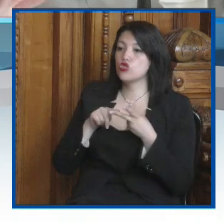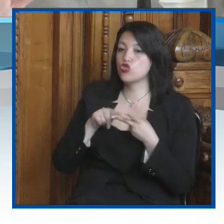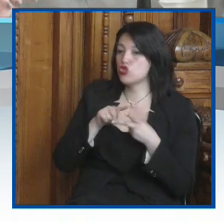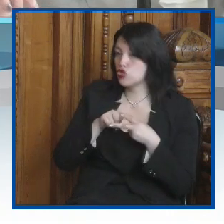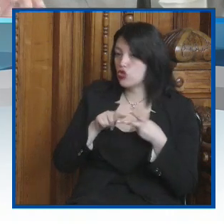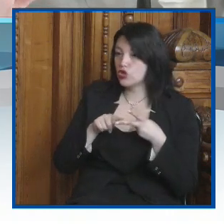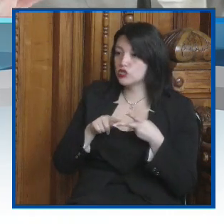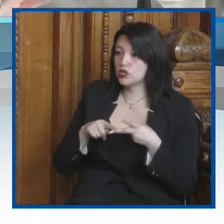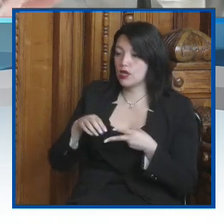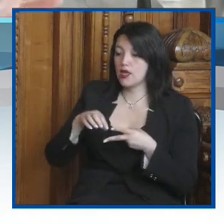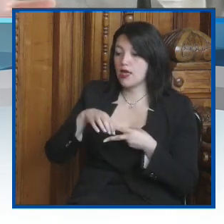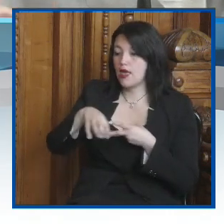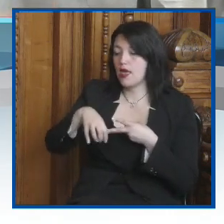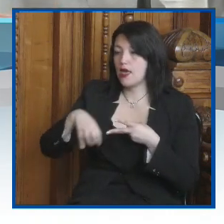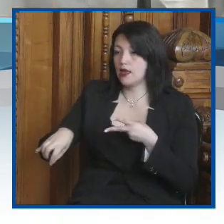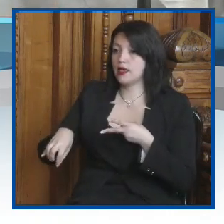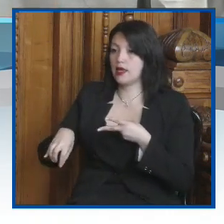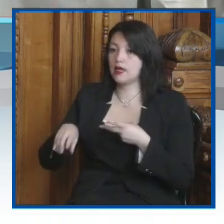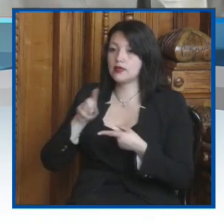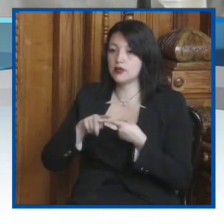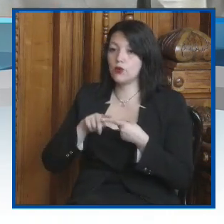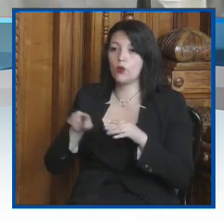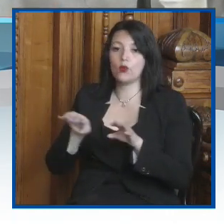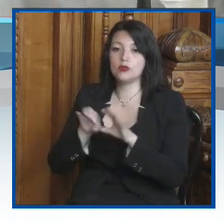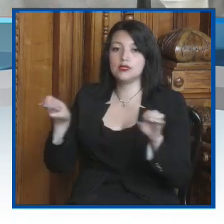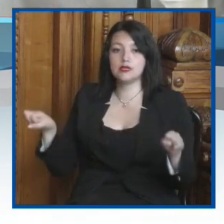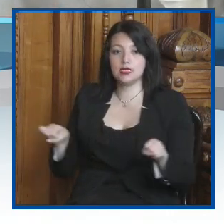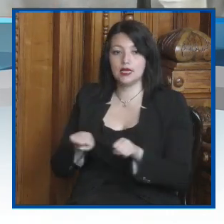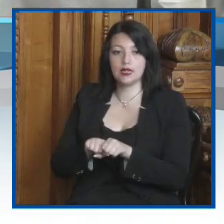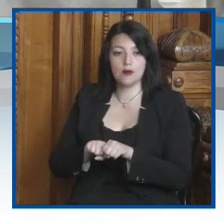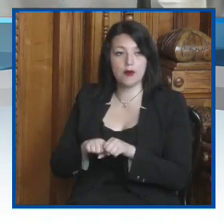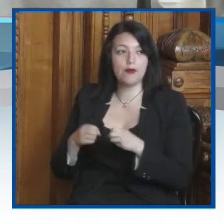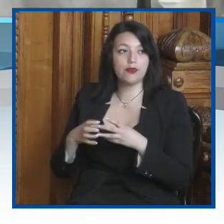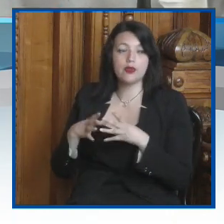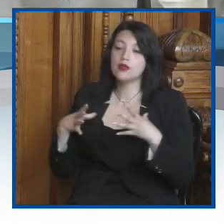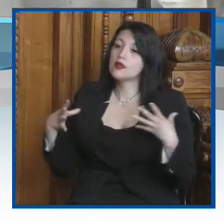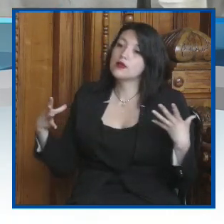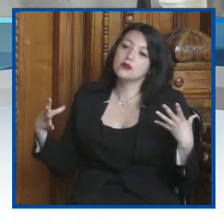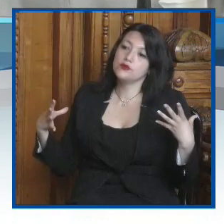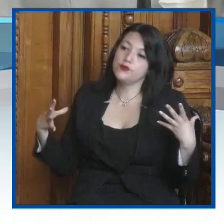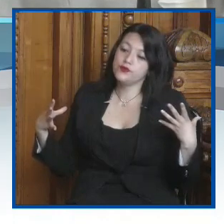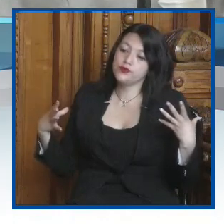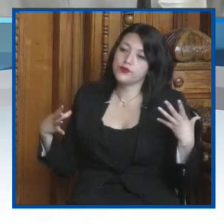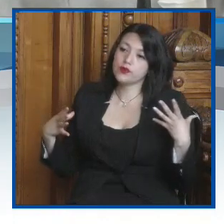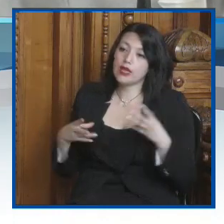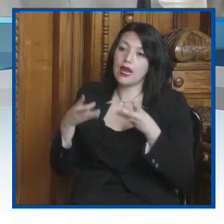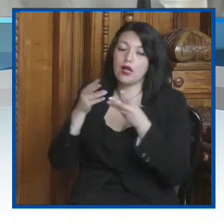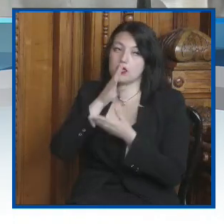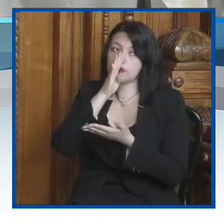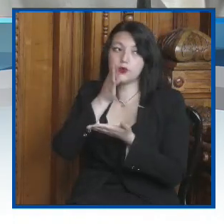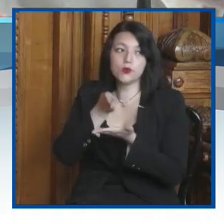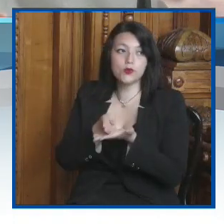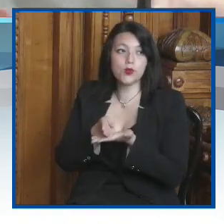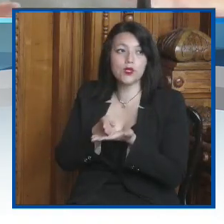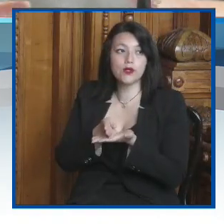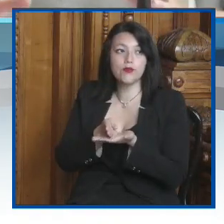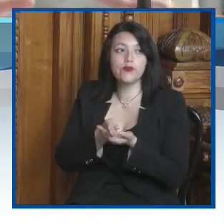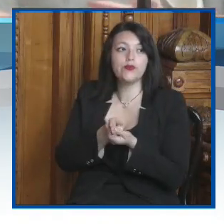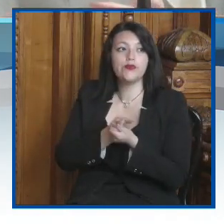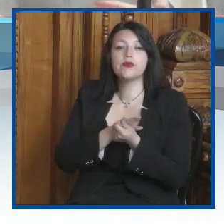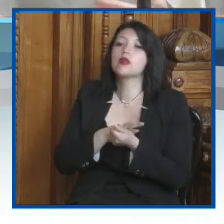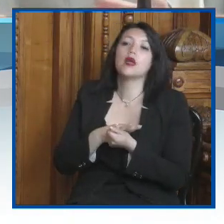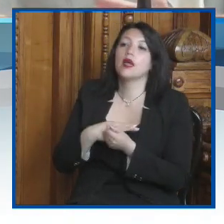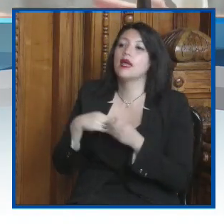trabajo. Como les digo, nosotros tenemos un sistema acusatorio donde hay gran parte de las resoluciones que se resuelven